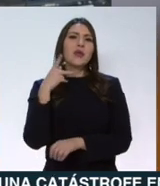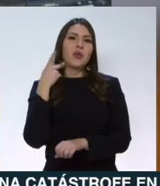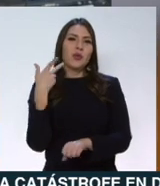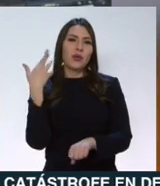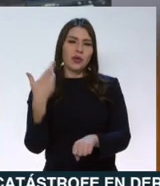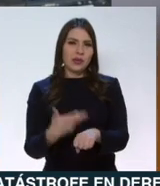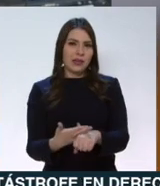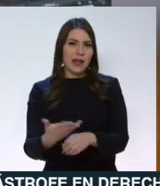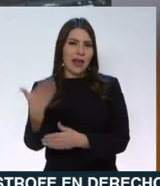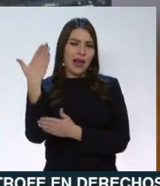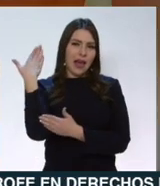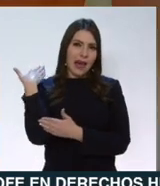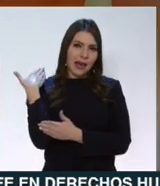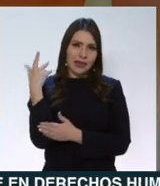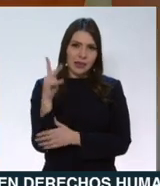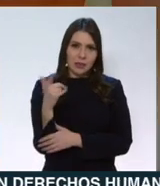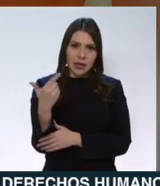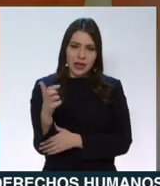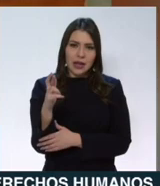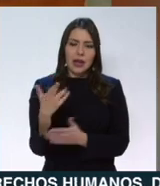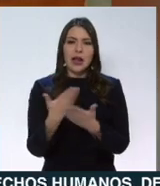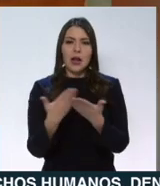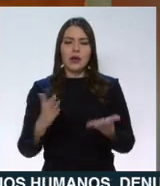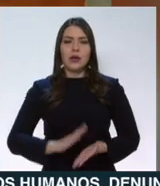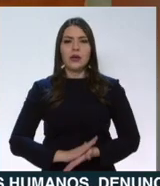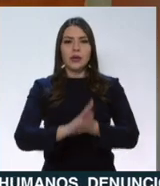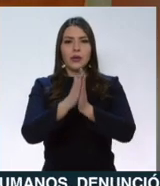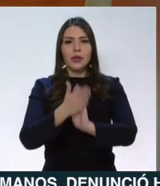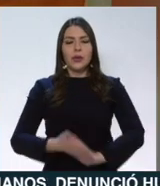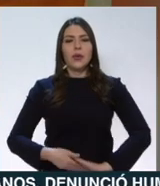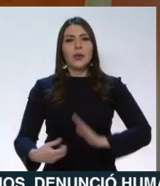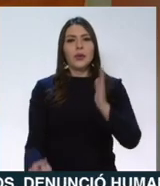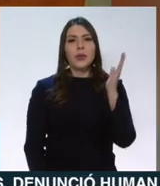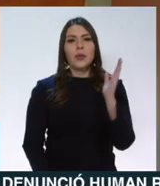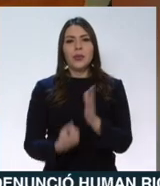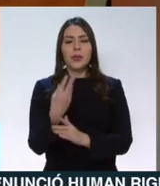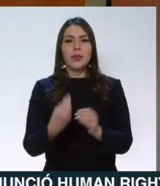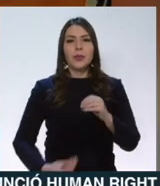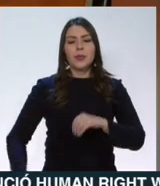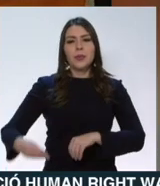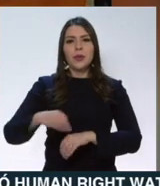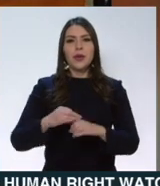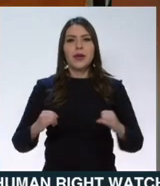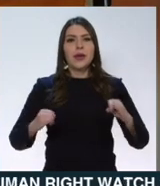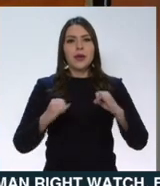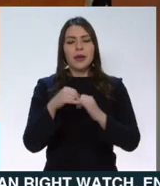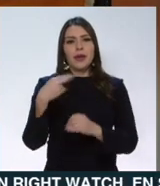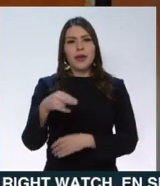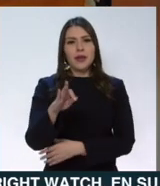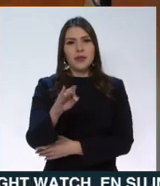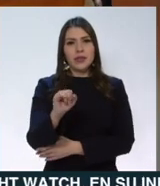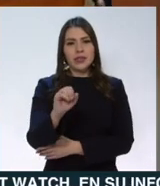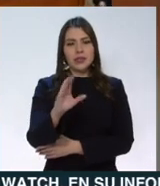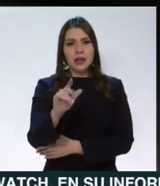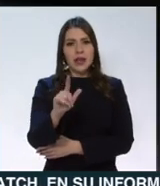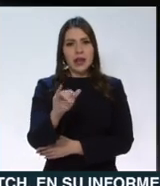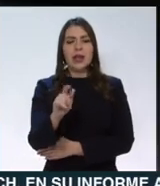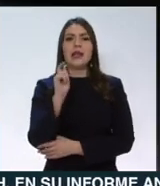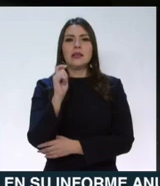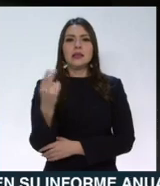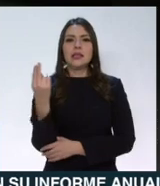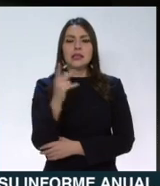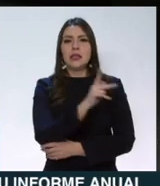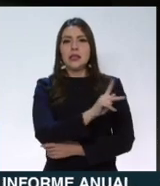Justicia como monopolio del Estado, ahora convertida en una institución moderna que debe de atender el reclamo de los mexicanos de